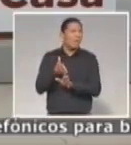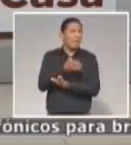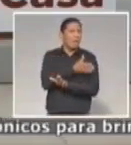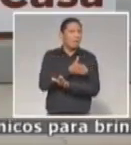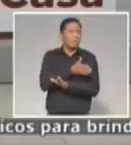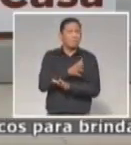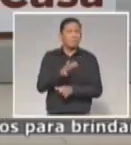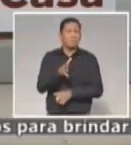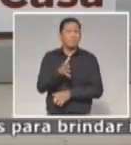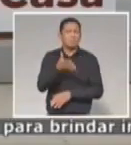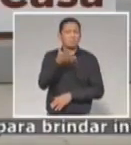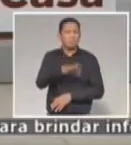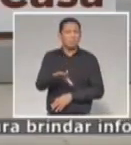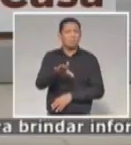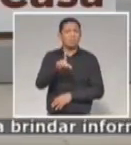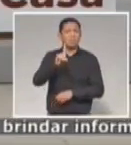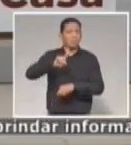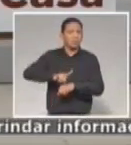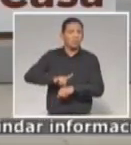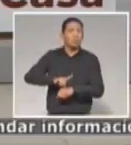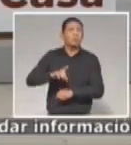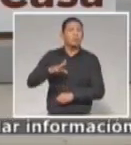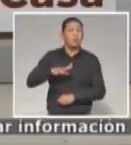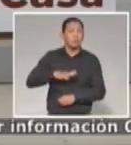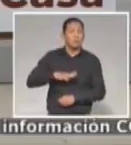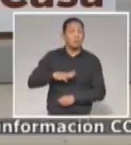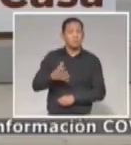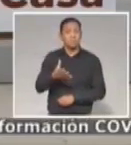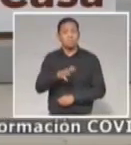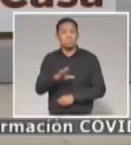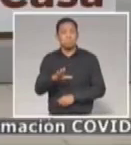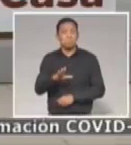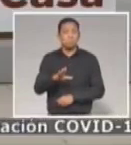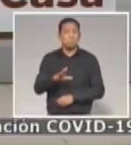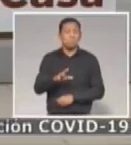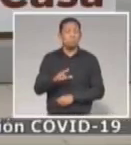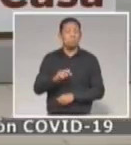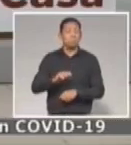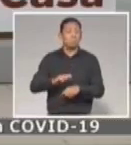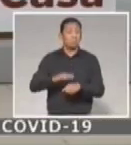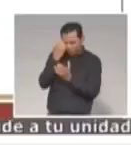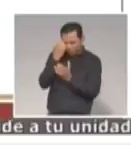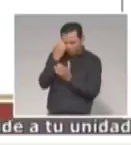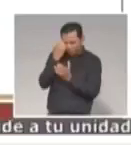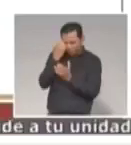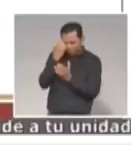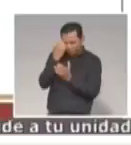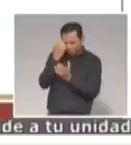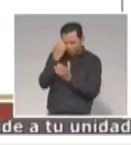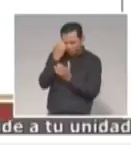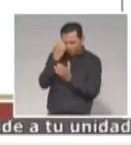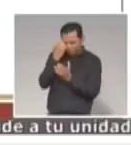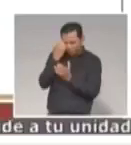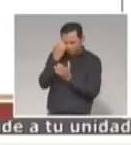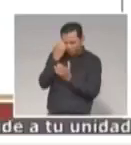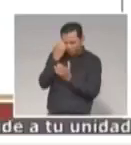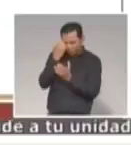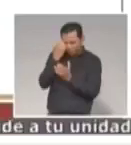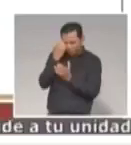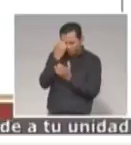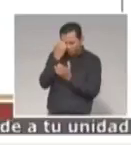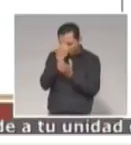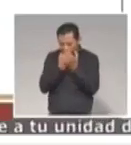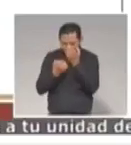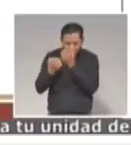de los cuales mil 15 permanecen el tratamiento ambulatorio 135 hospitalizados estables 125 graves